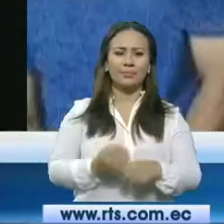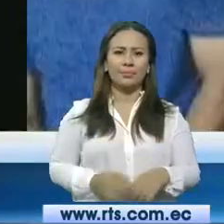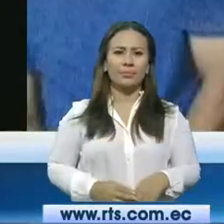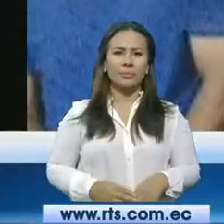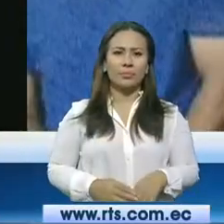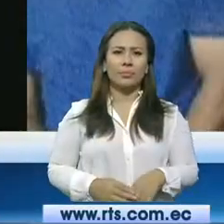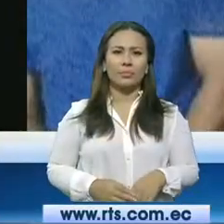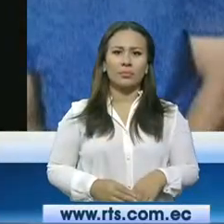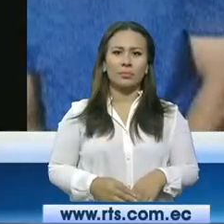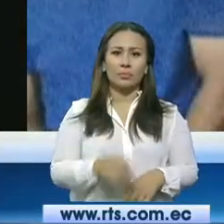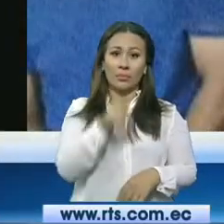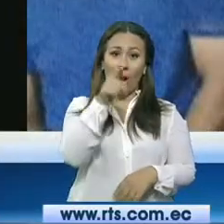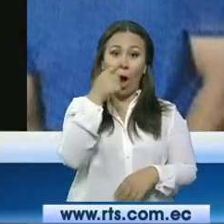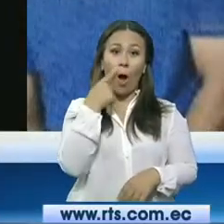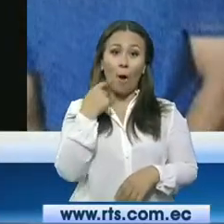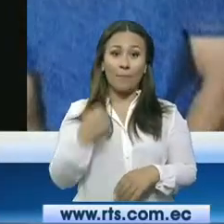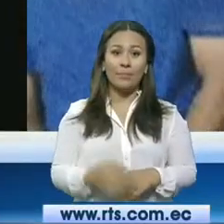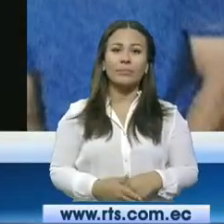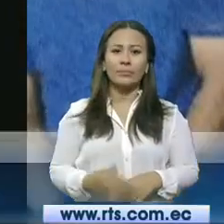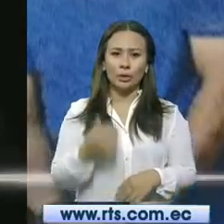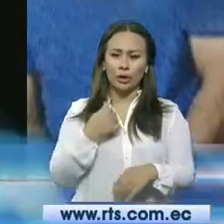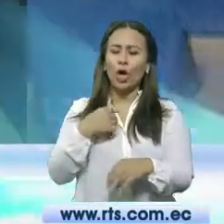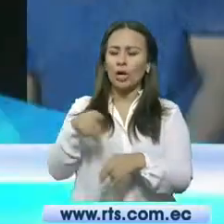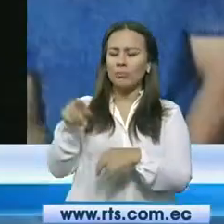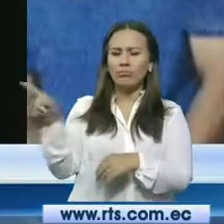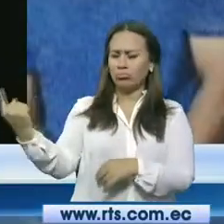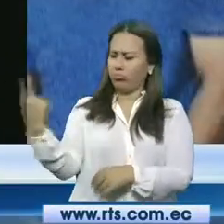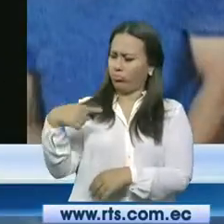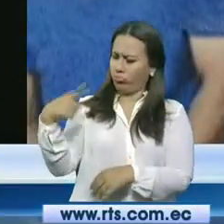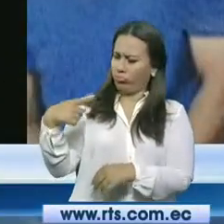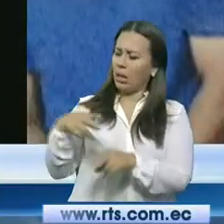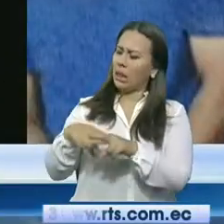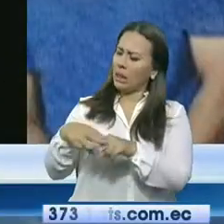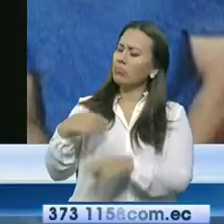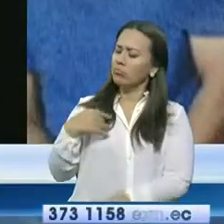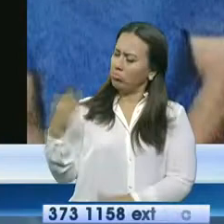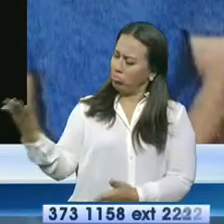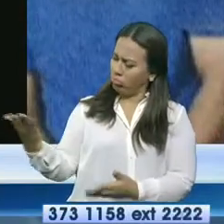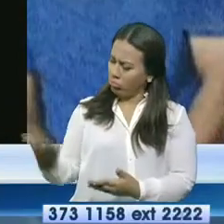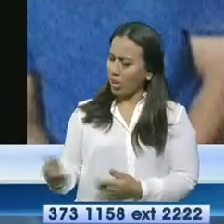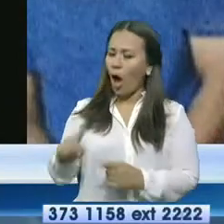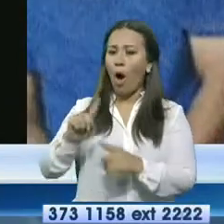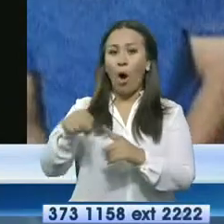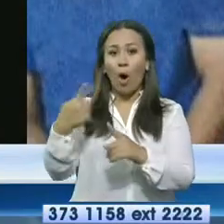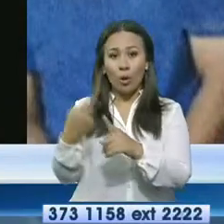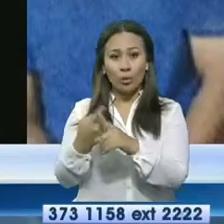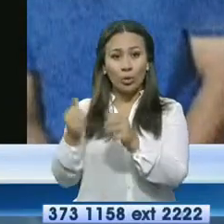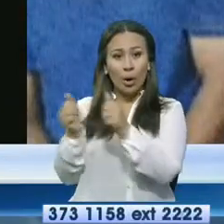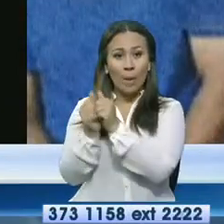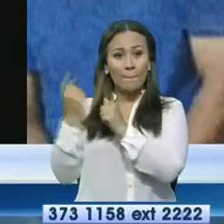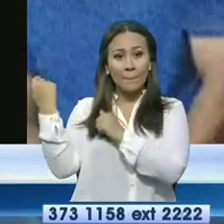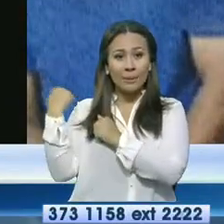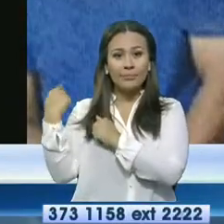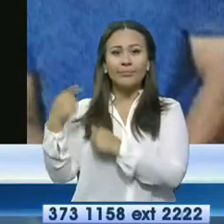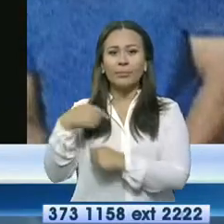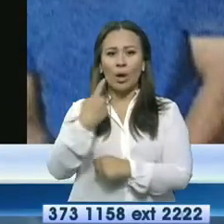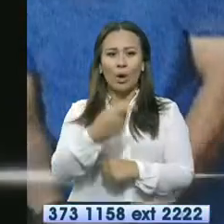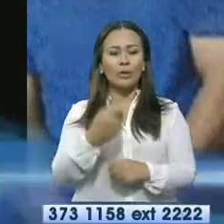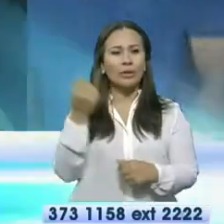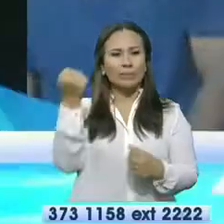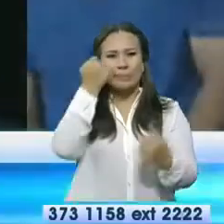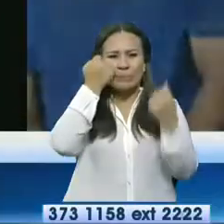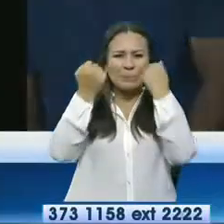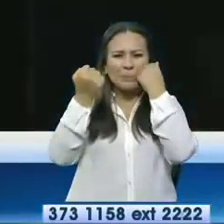la derecha, a él hice la carrera. Y al chico que está al lado de él, él me tenía aplastado